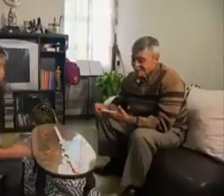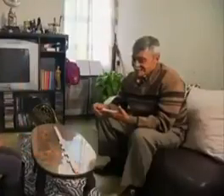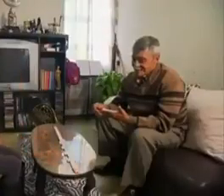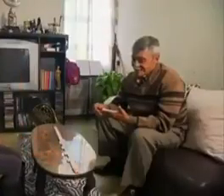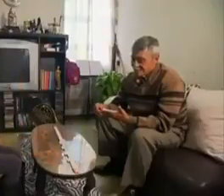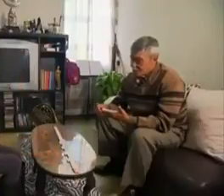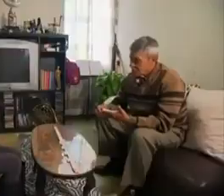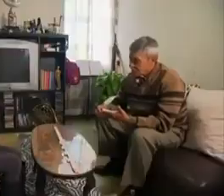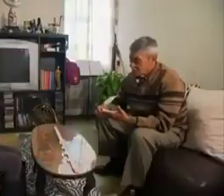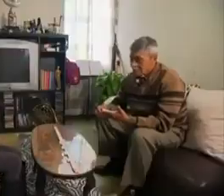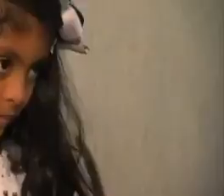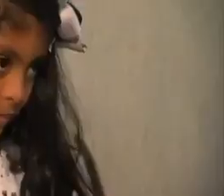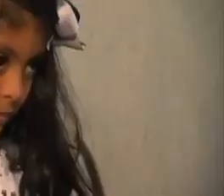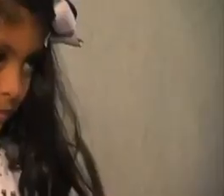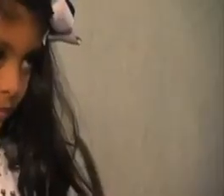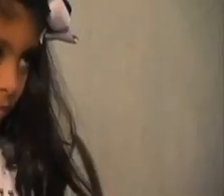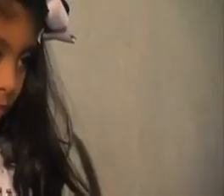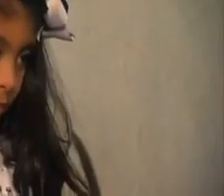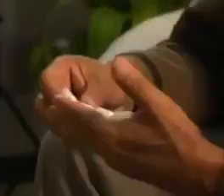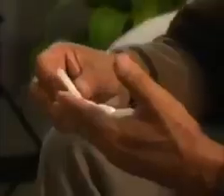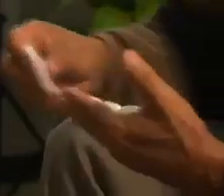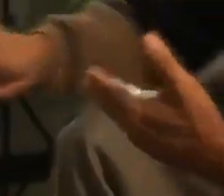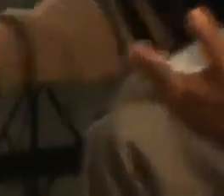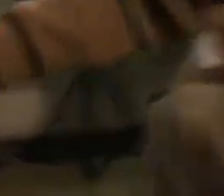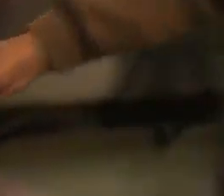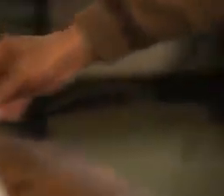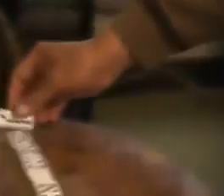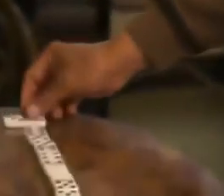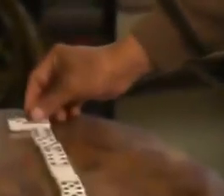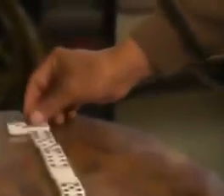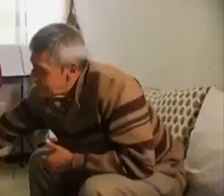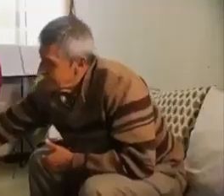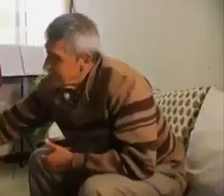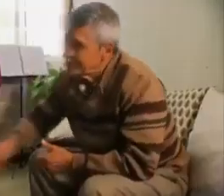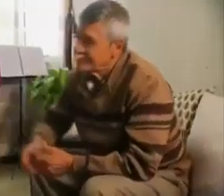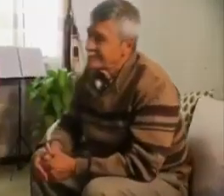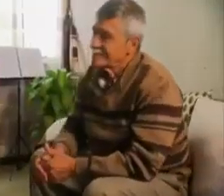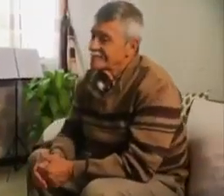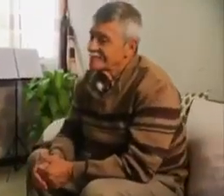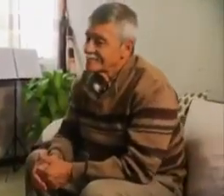a jugar dominó y a nunca encimar las letras.